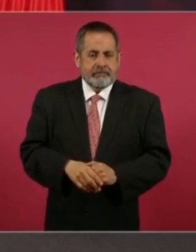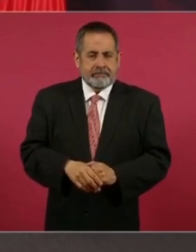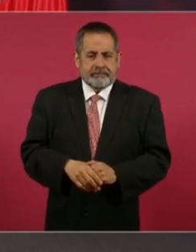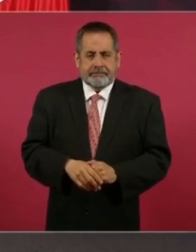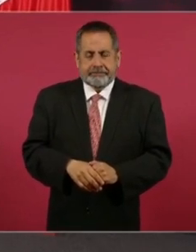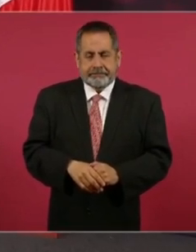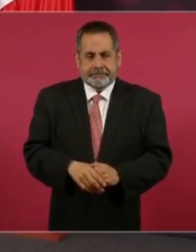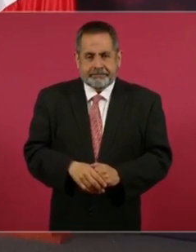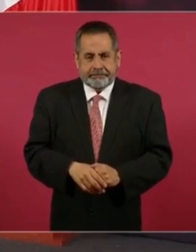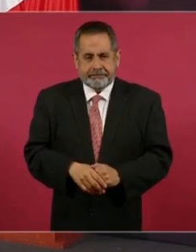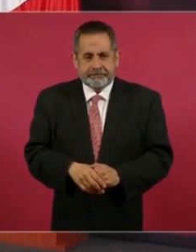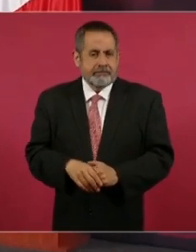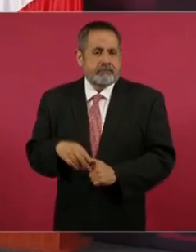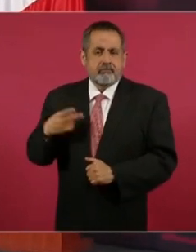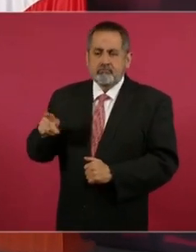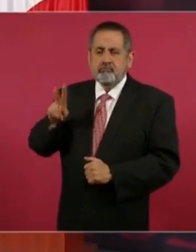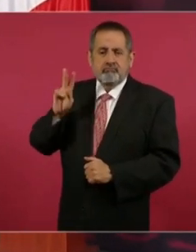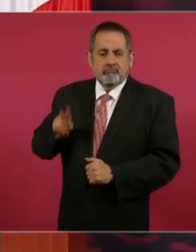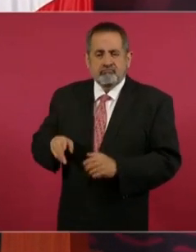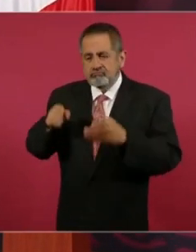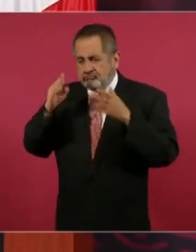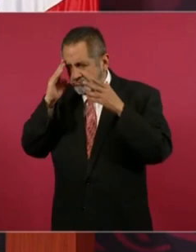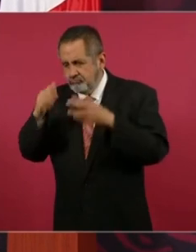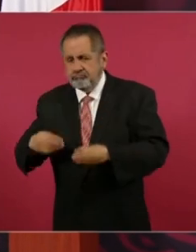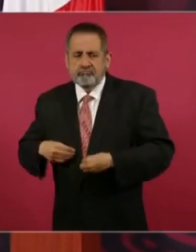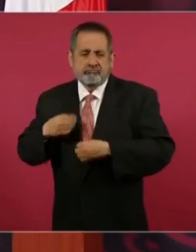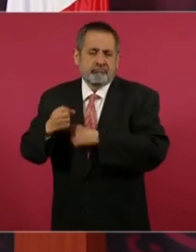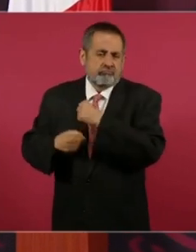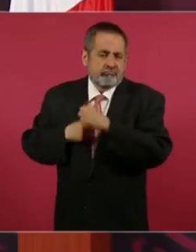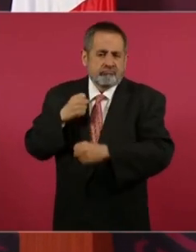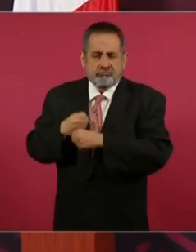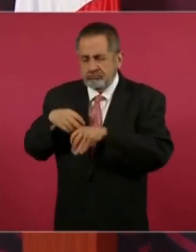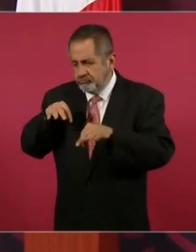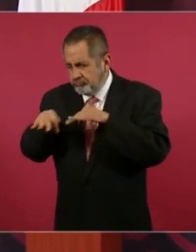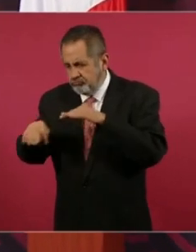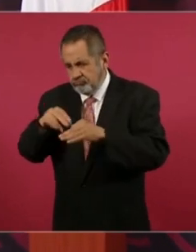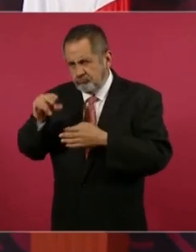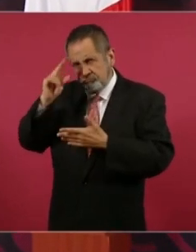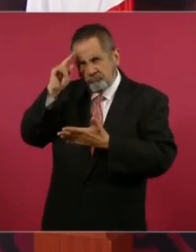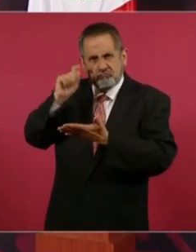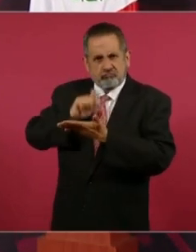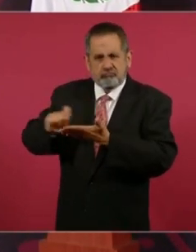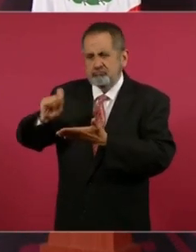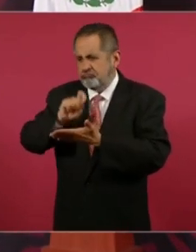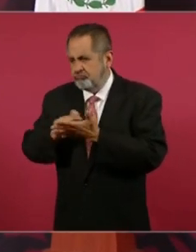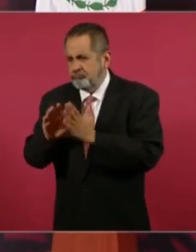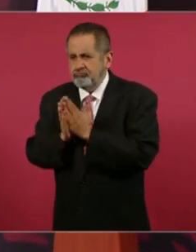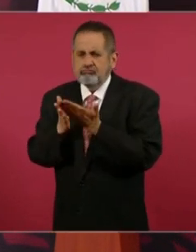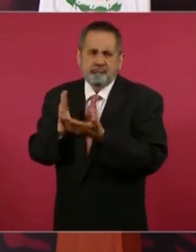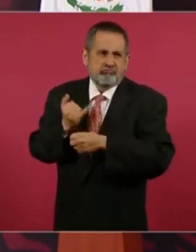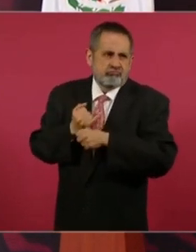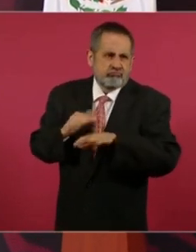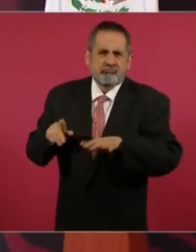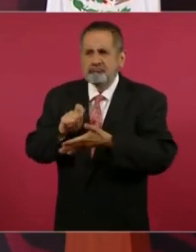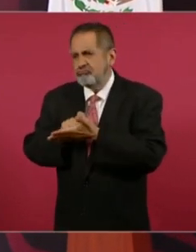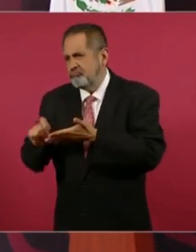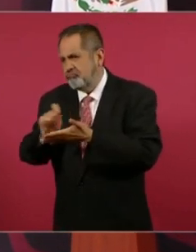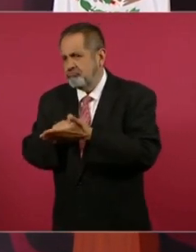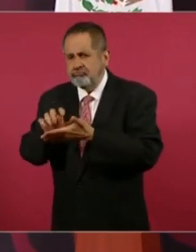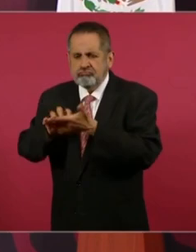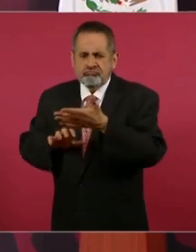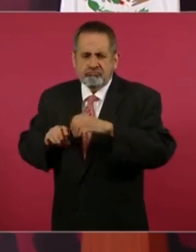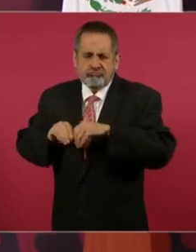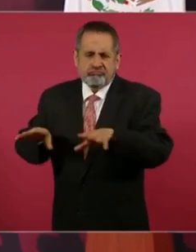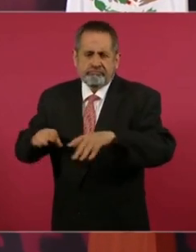Porque pues su vida era el trabajo intelectual, por cierto,